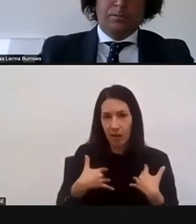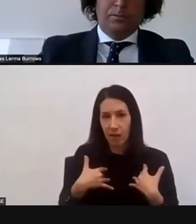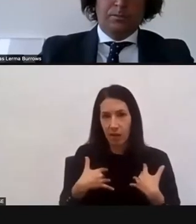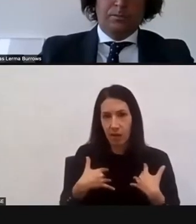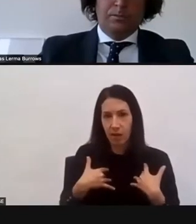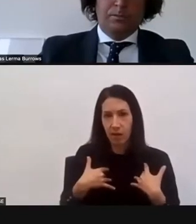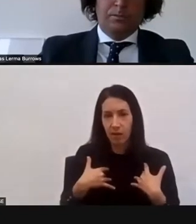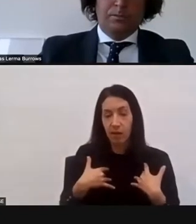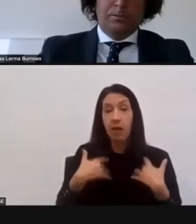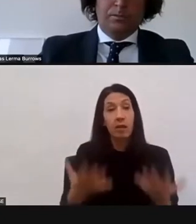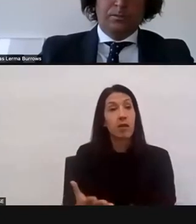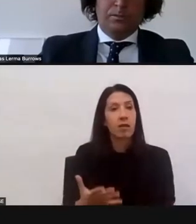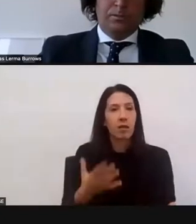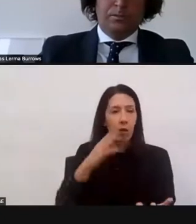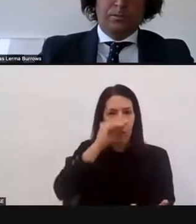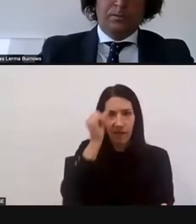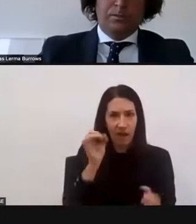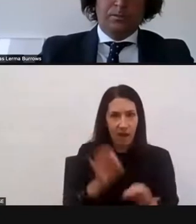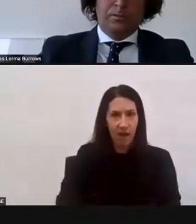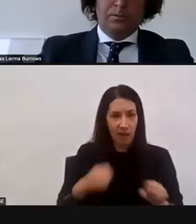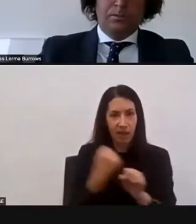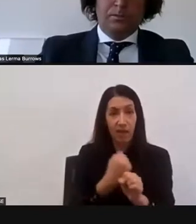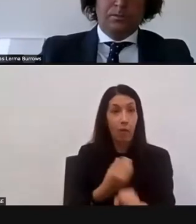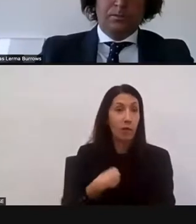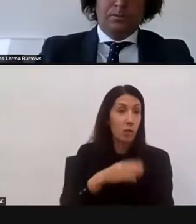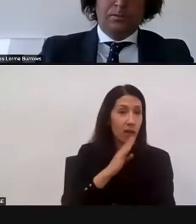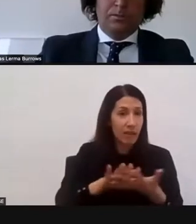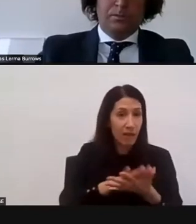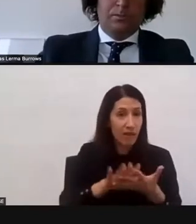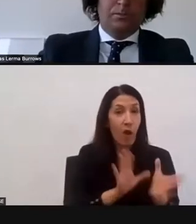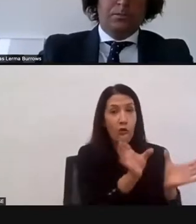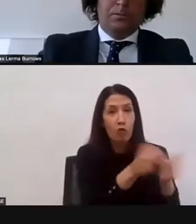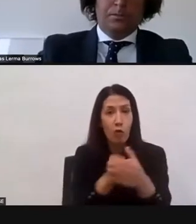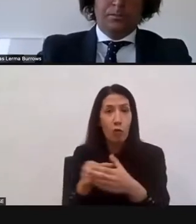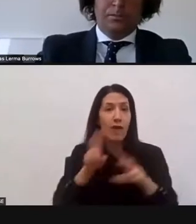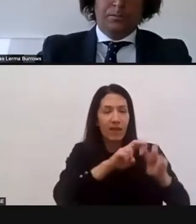ello, y sin dejar de lado el trabajo que, como decías Miguel Ángel, los distintos grupos de investigación